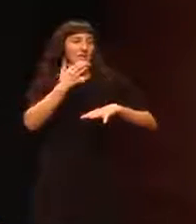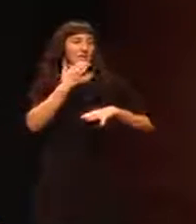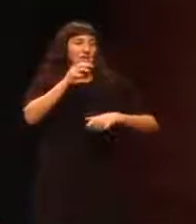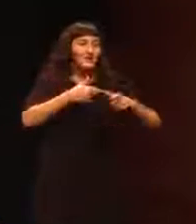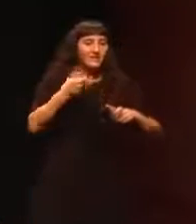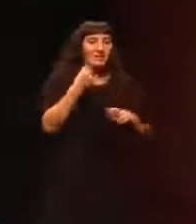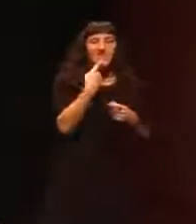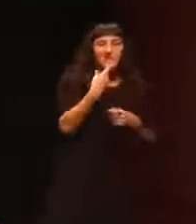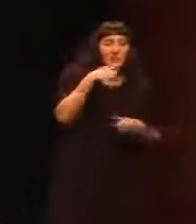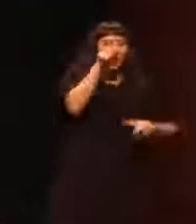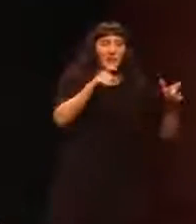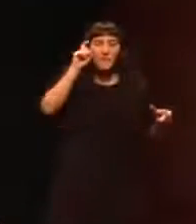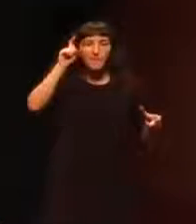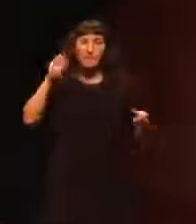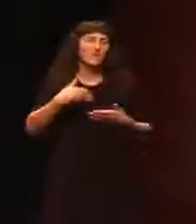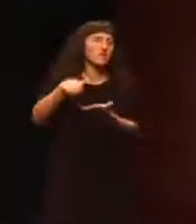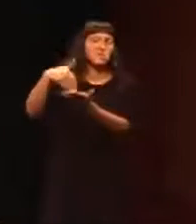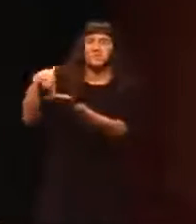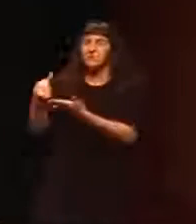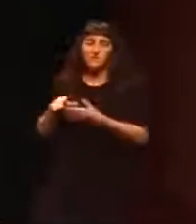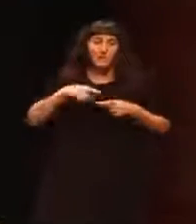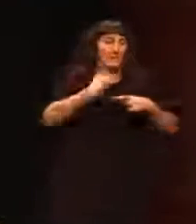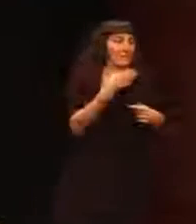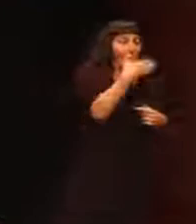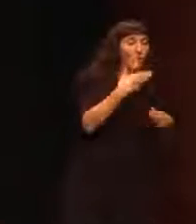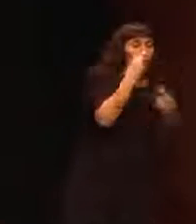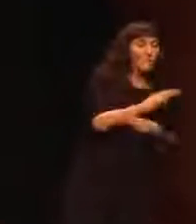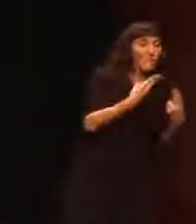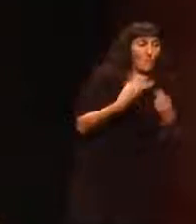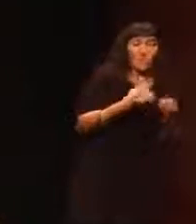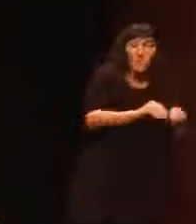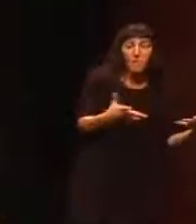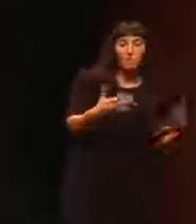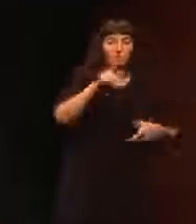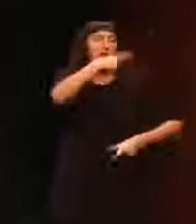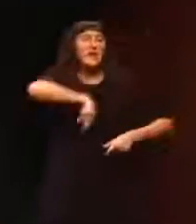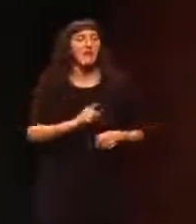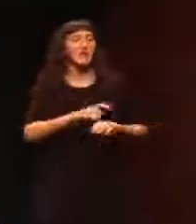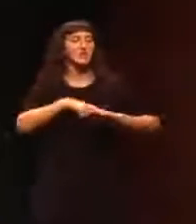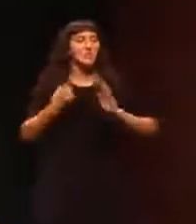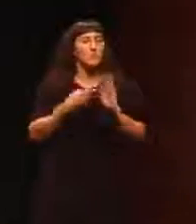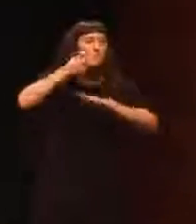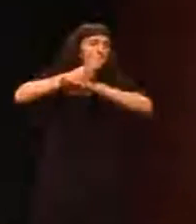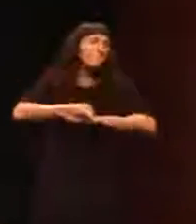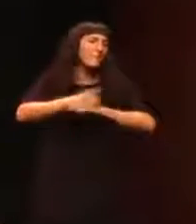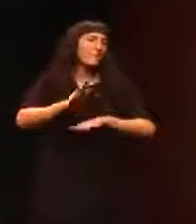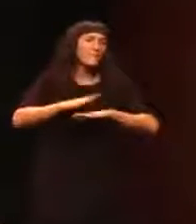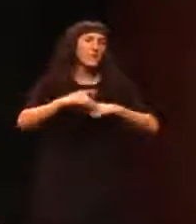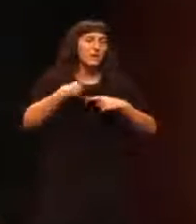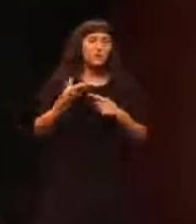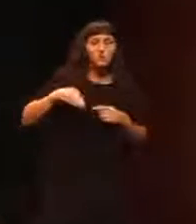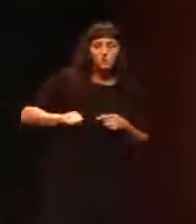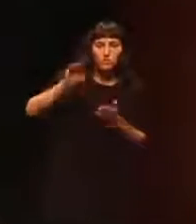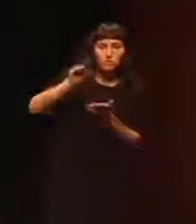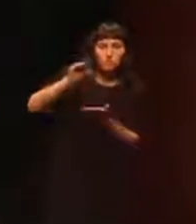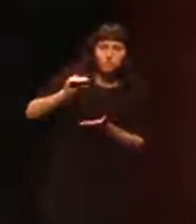sobran maestros los que nunca usan la educación pública, cada vez que legislaban para que el salario fuera más bajo y para que el despido fuera